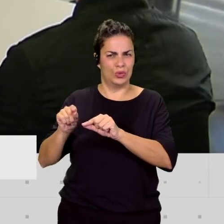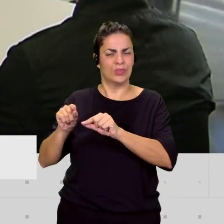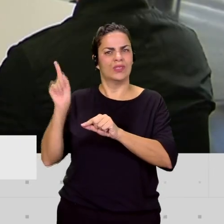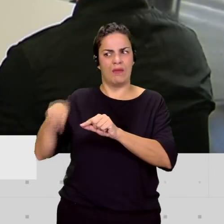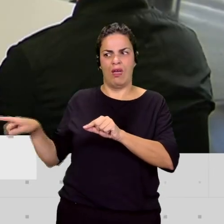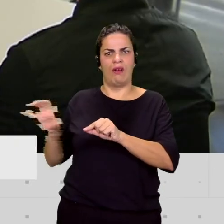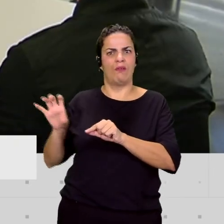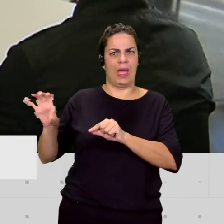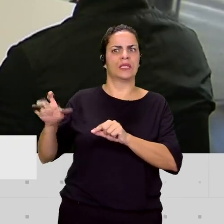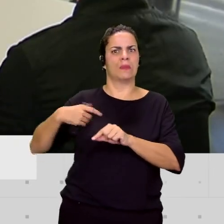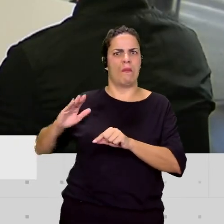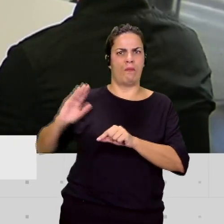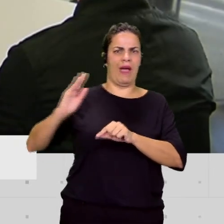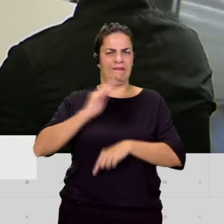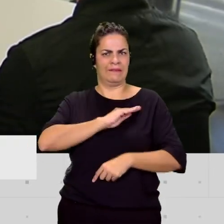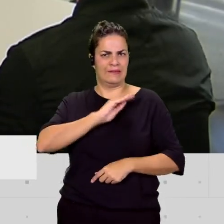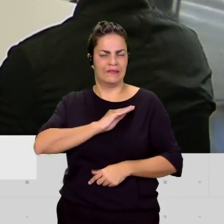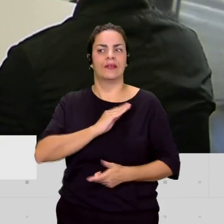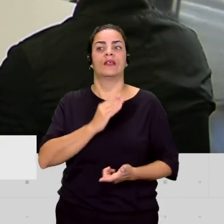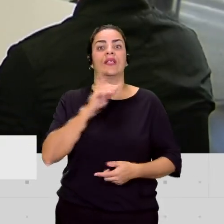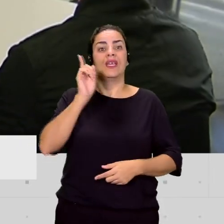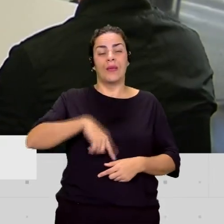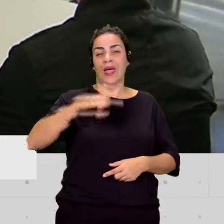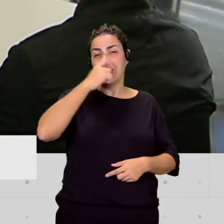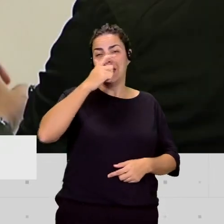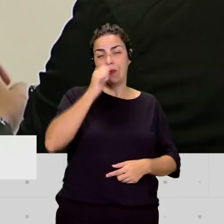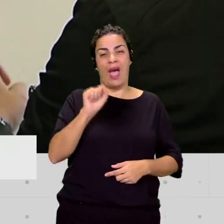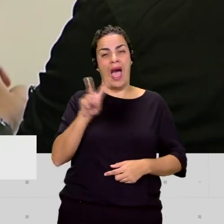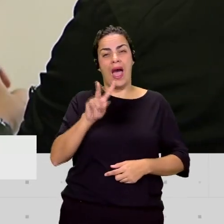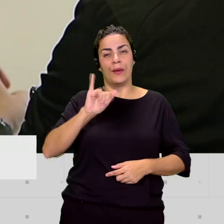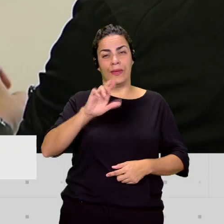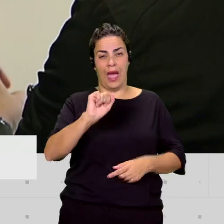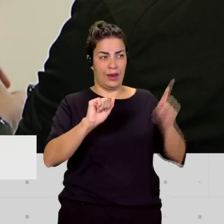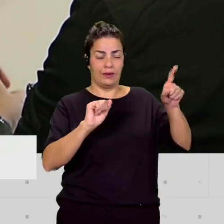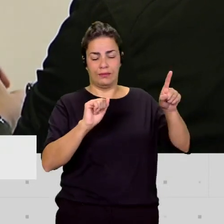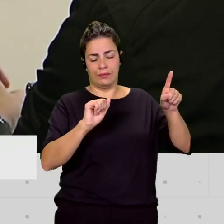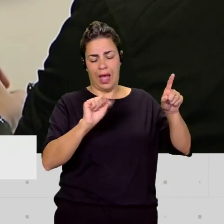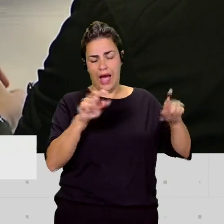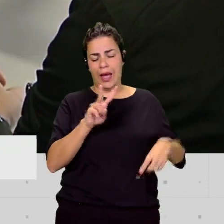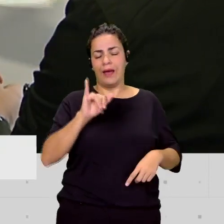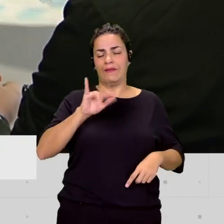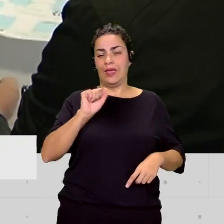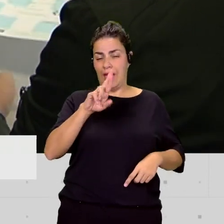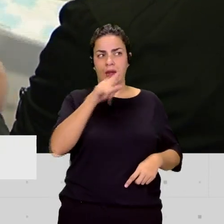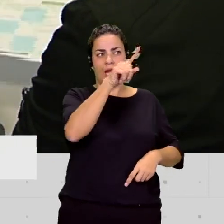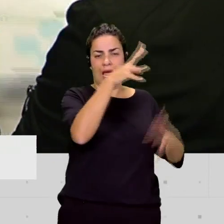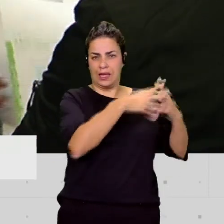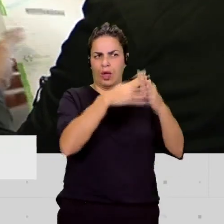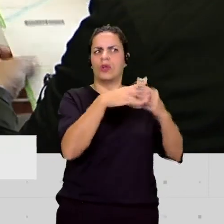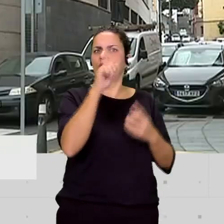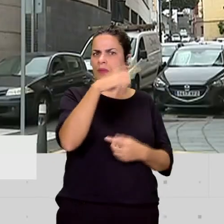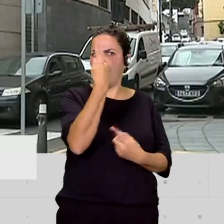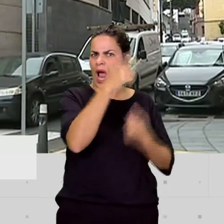país bastante perjudicado en este sentido, y la gripe aviar en Estados Unidos con algunas muertes también. Sí, yo creo